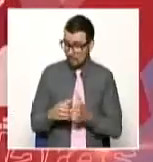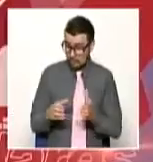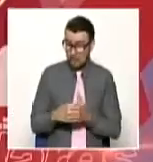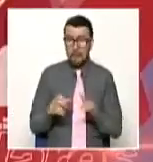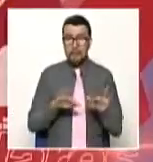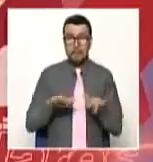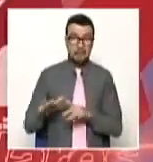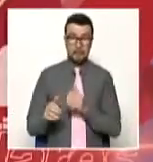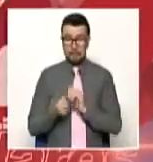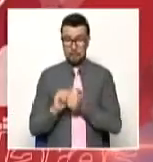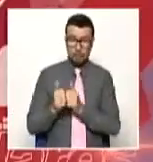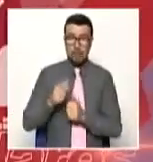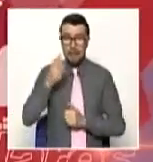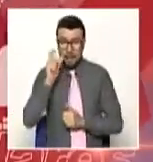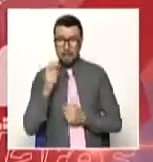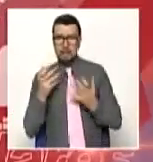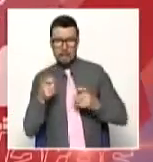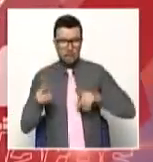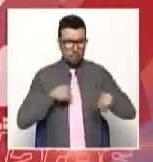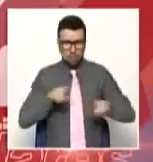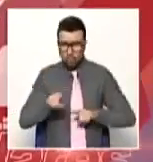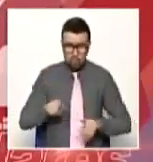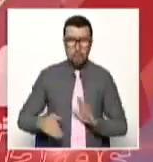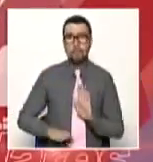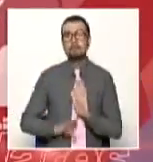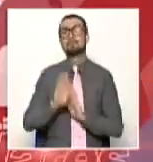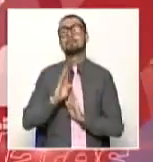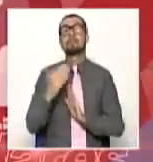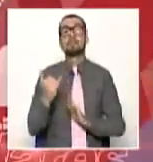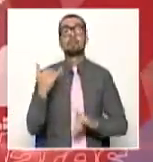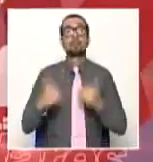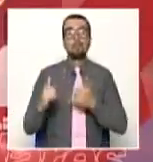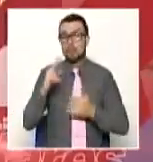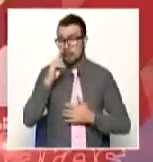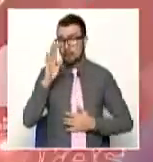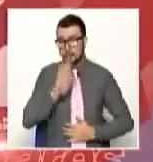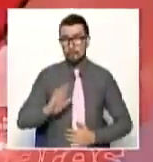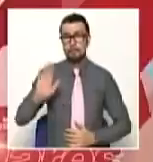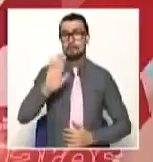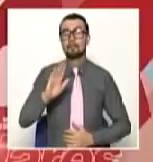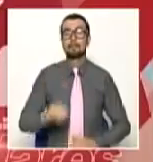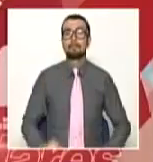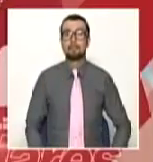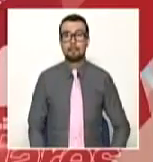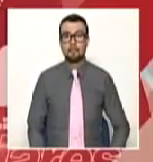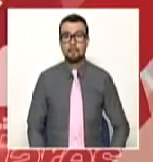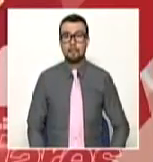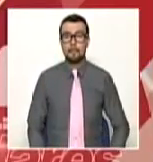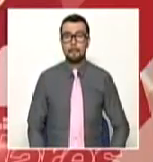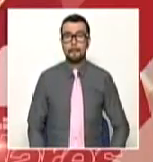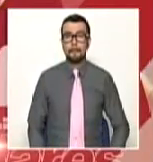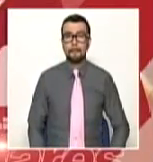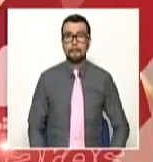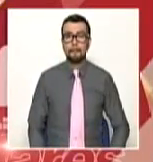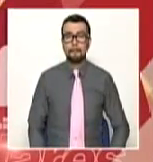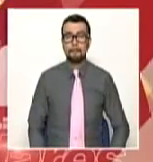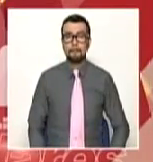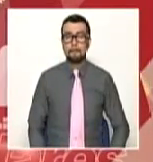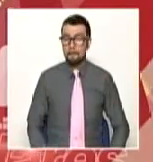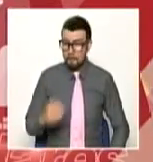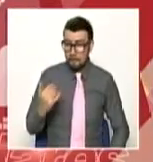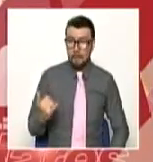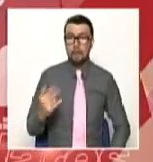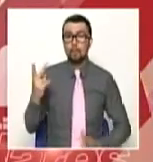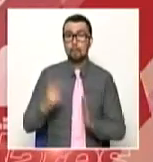Caldas quiere potenciar el rendimiento de sus deportistas de cara a Juegos Nacionales. El PETARTE 2017,